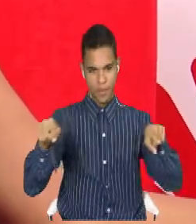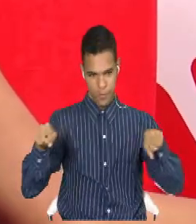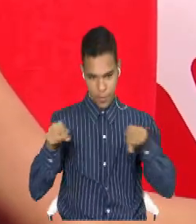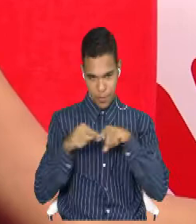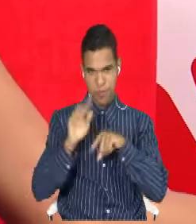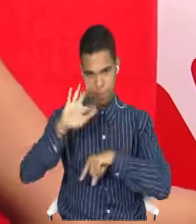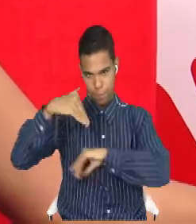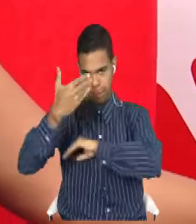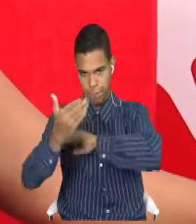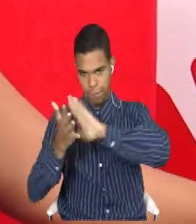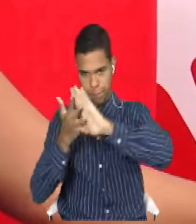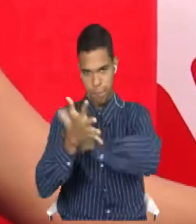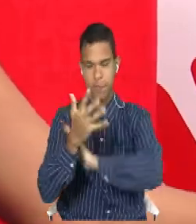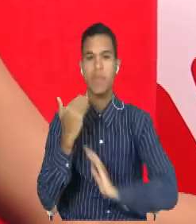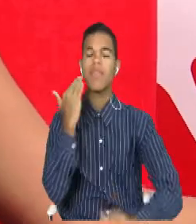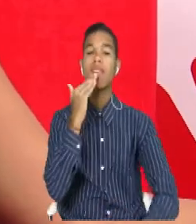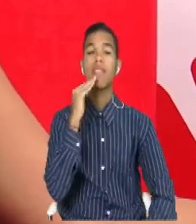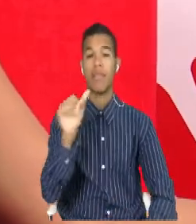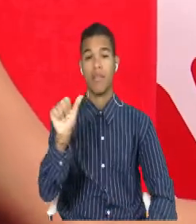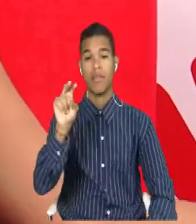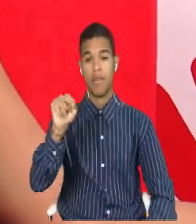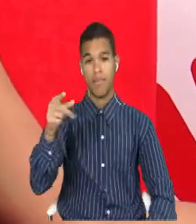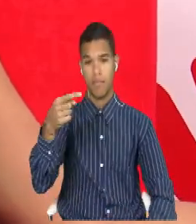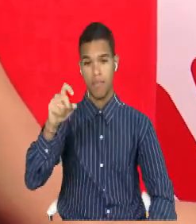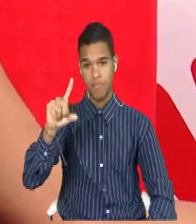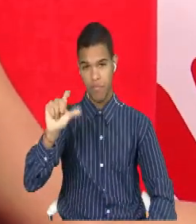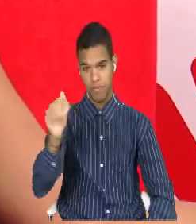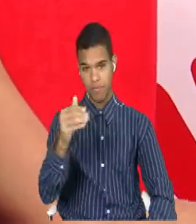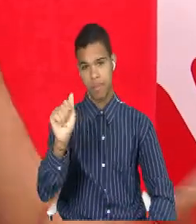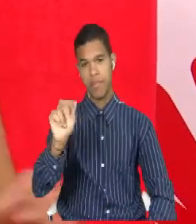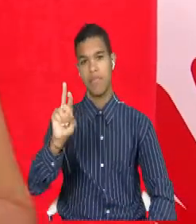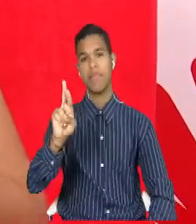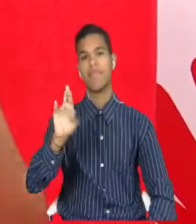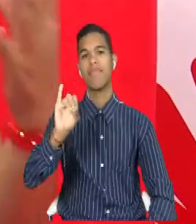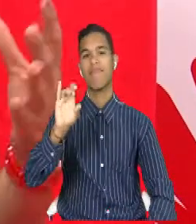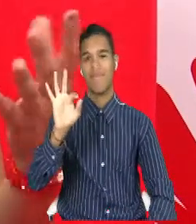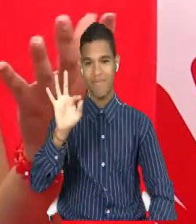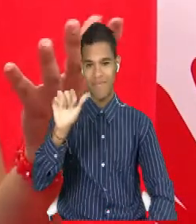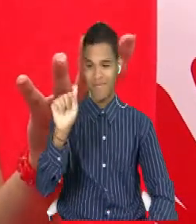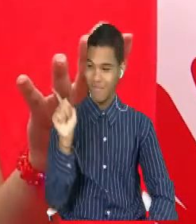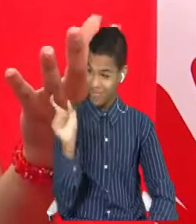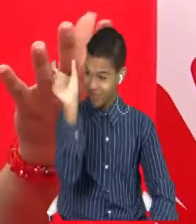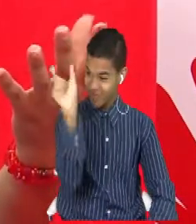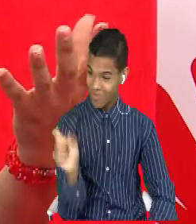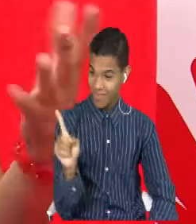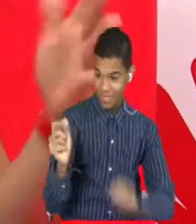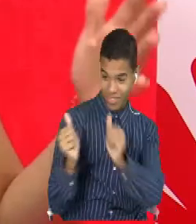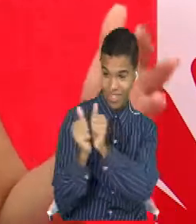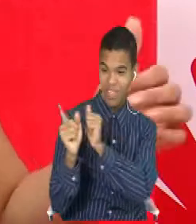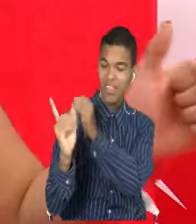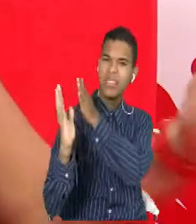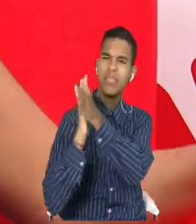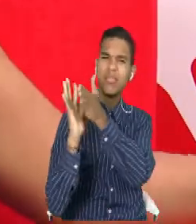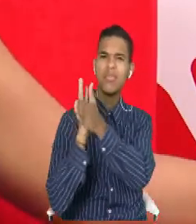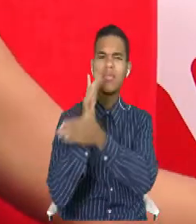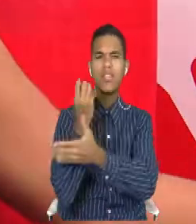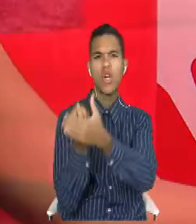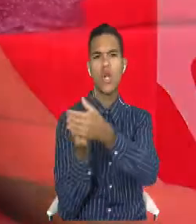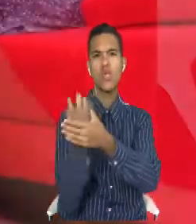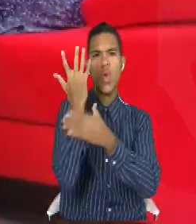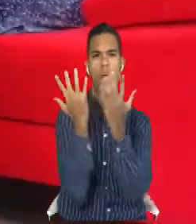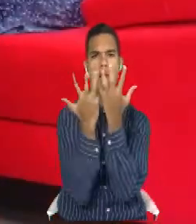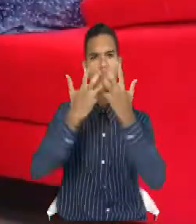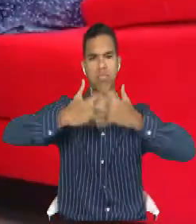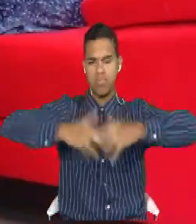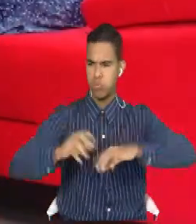Ángela Arrieta, quien está hoy con nosotros y quien nos va a contar un poco cómo nace esta nueva empresa en Barranca Bermeja. Ángela, muy buenos días. Buenos